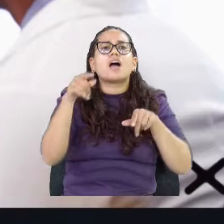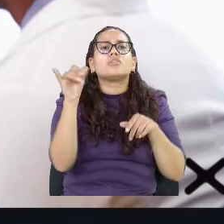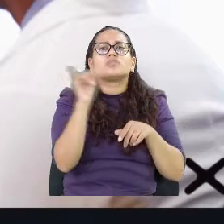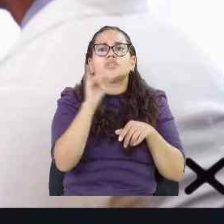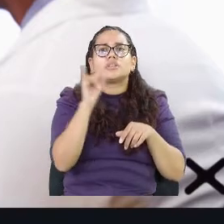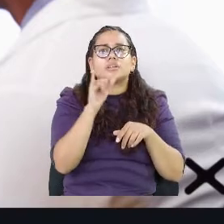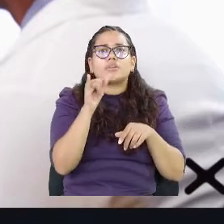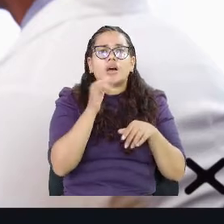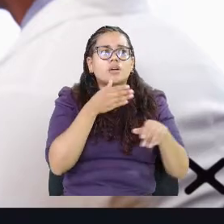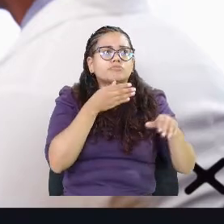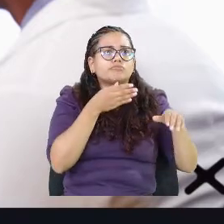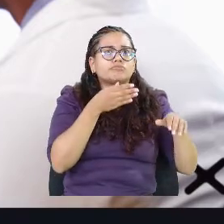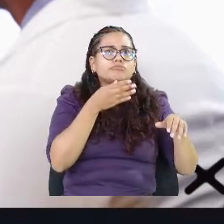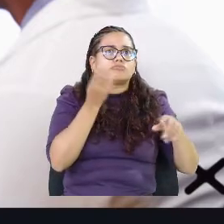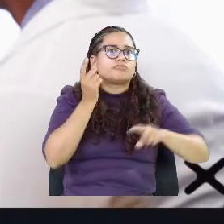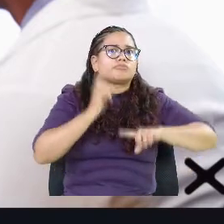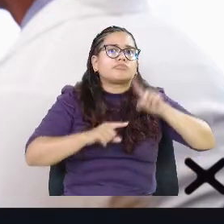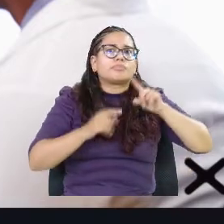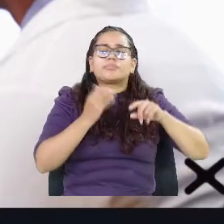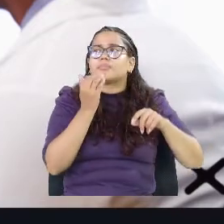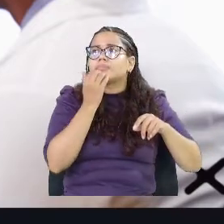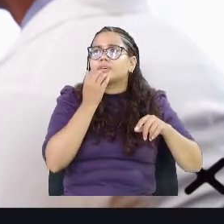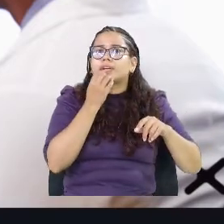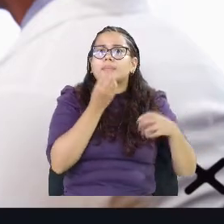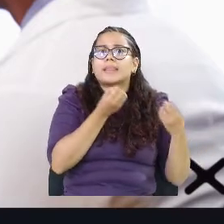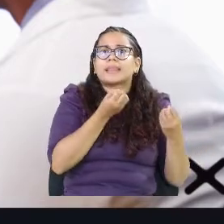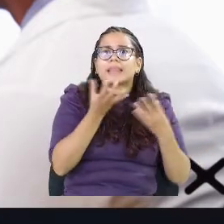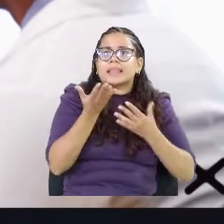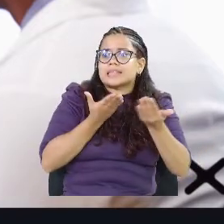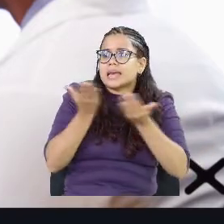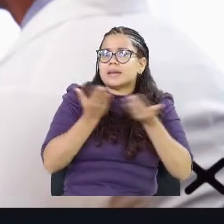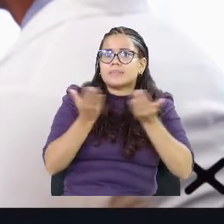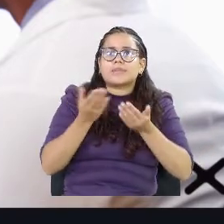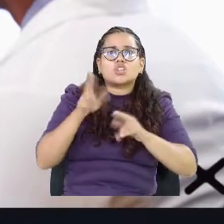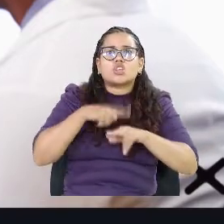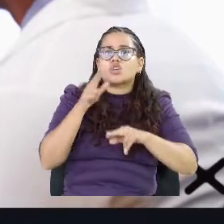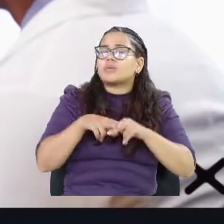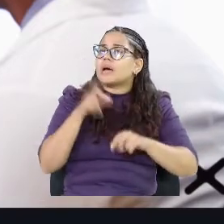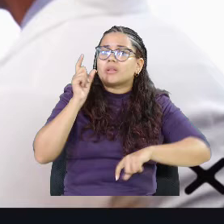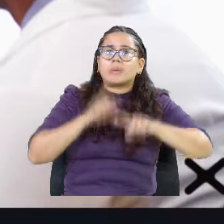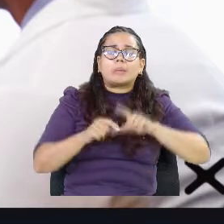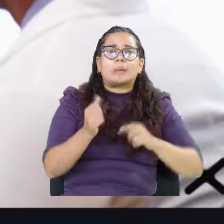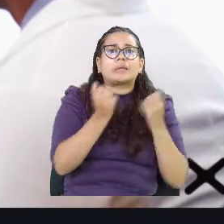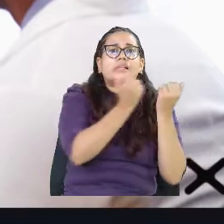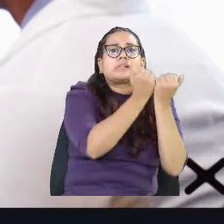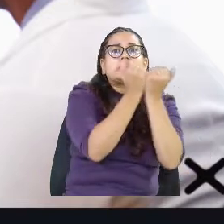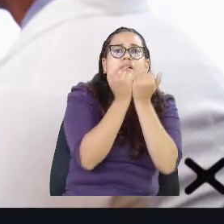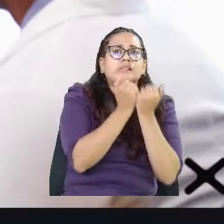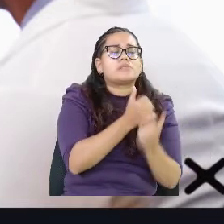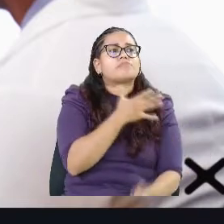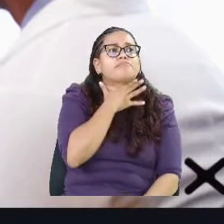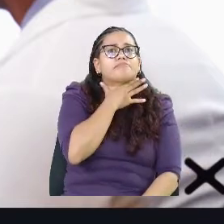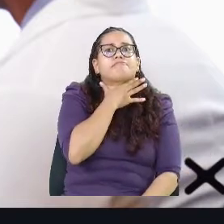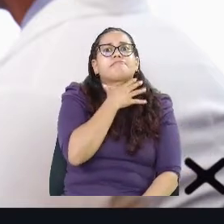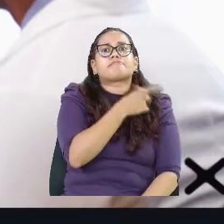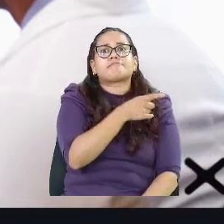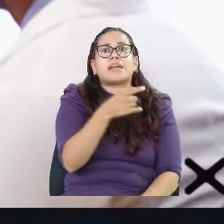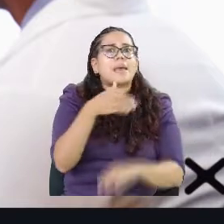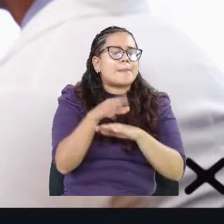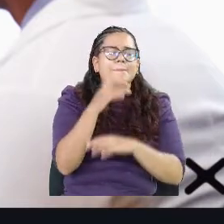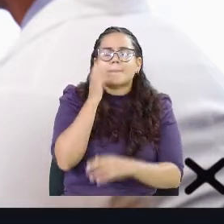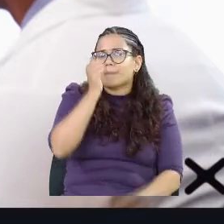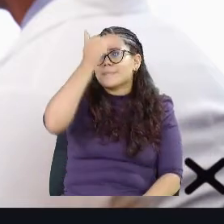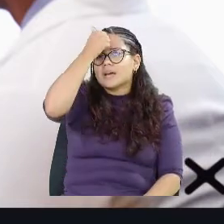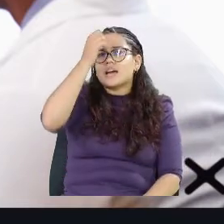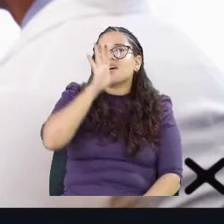no podían proveer los servicios normales que normalmente hacían y se le daba prioridad a los